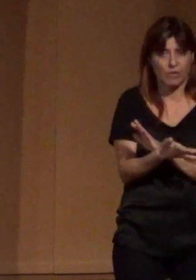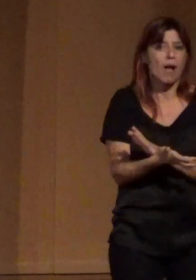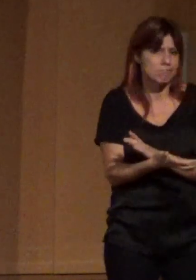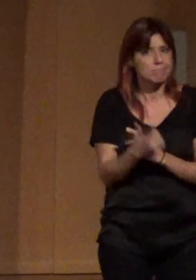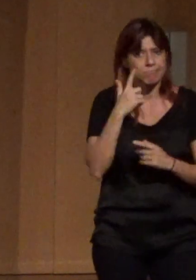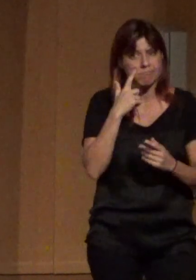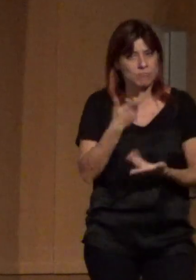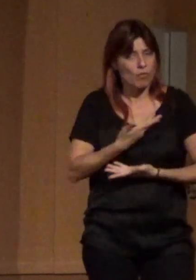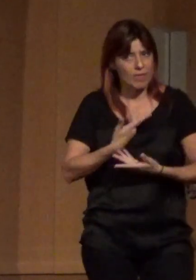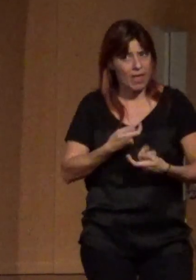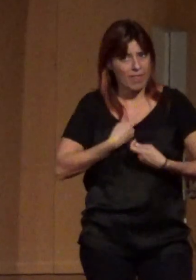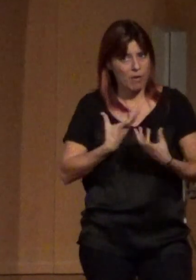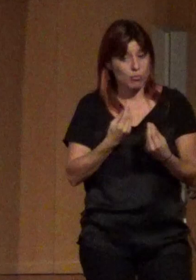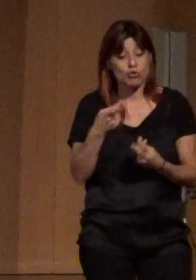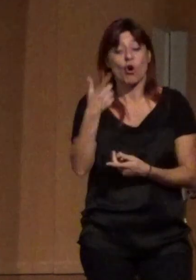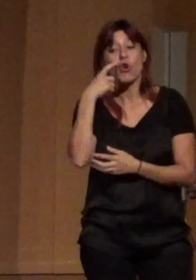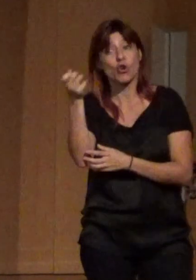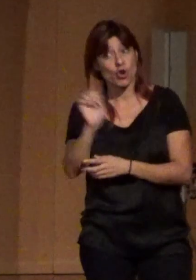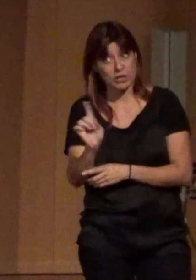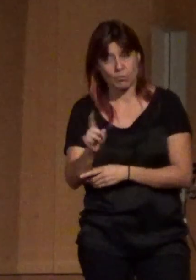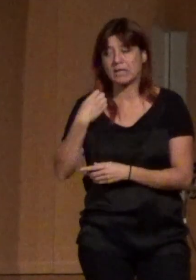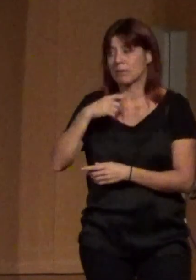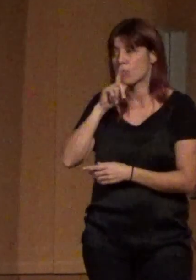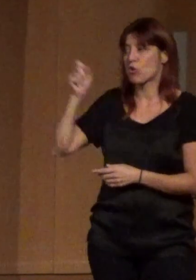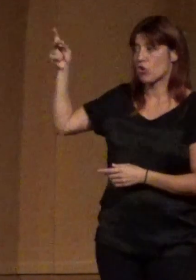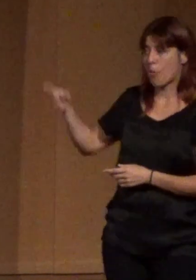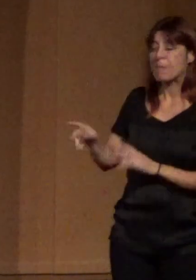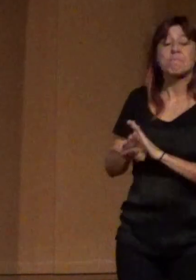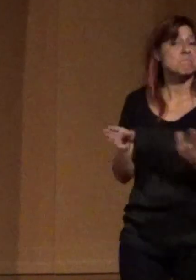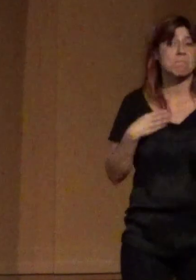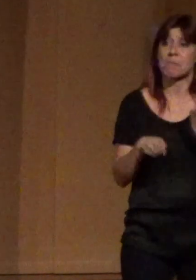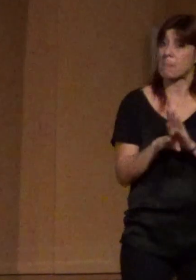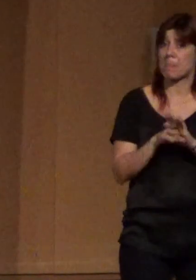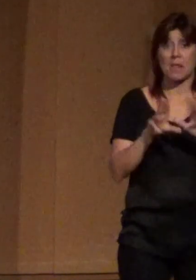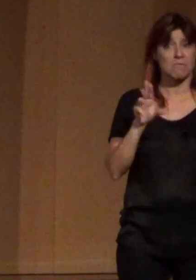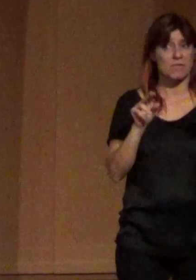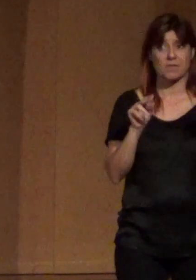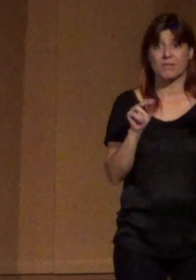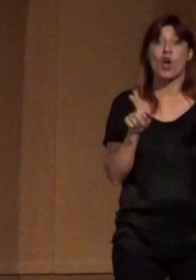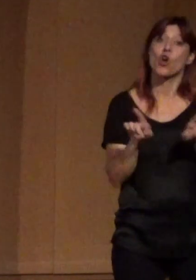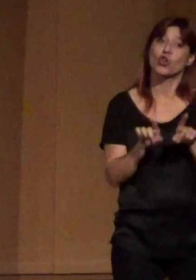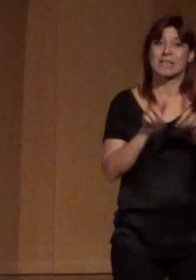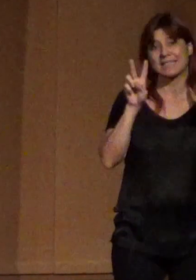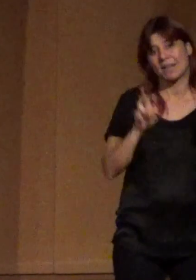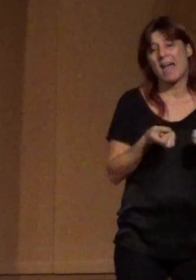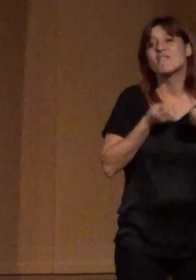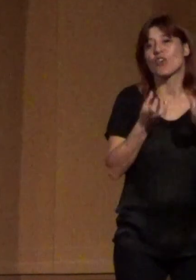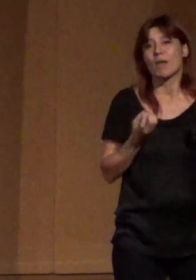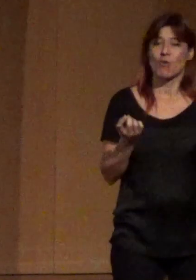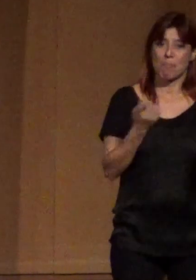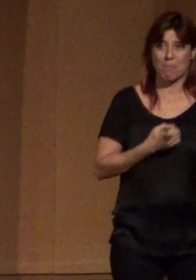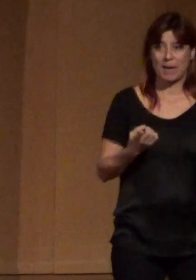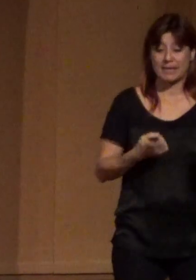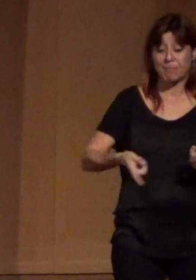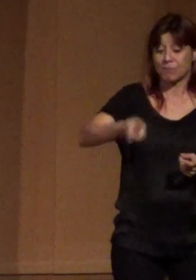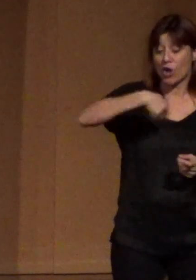y no estimulante la atomoxetina y la guanfacina. Bueno, solamente acabo con dos cosas de marketing o de información.